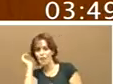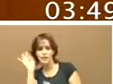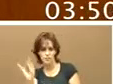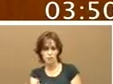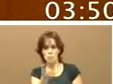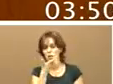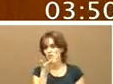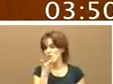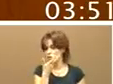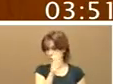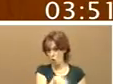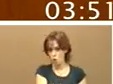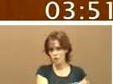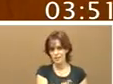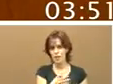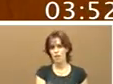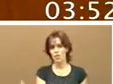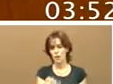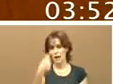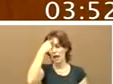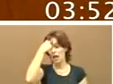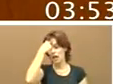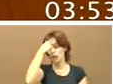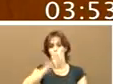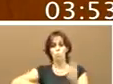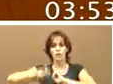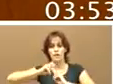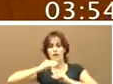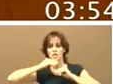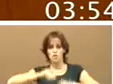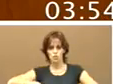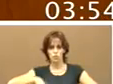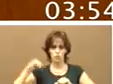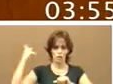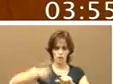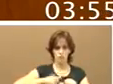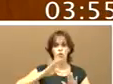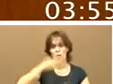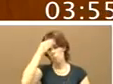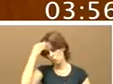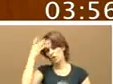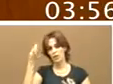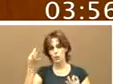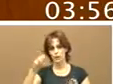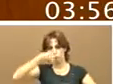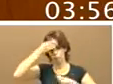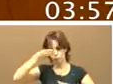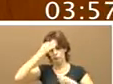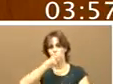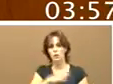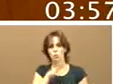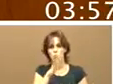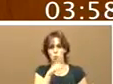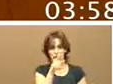cuando no lo es tiene que recurrir a las hemerotecas y la memoria tiene que estar bien entrenada porque si no estas cosas pasan